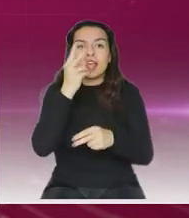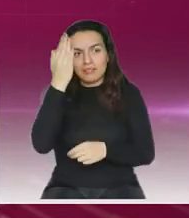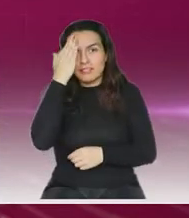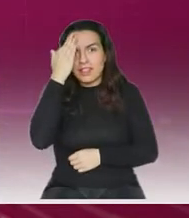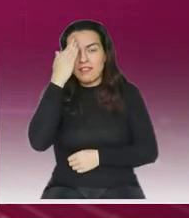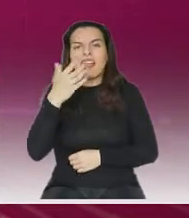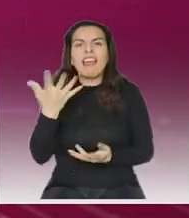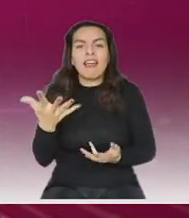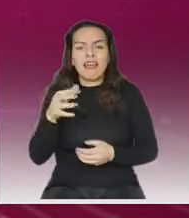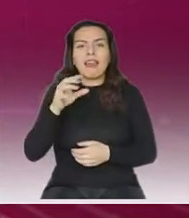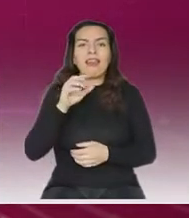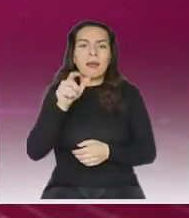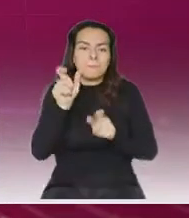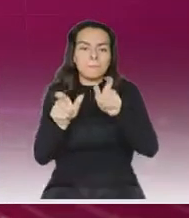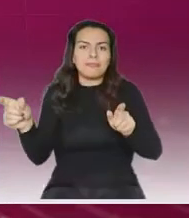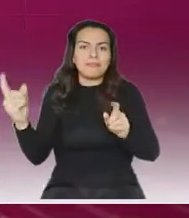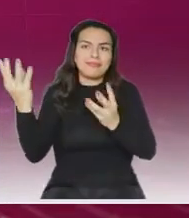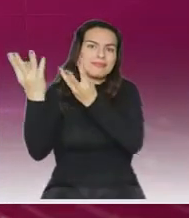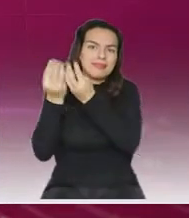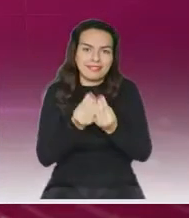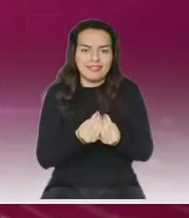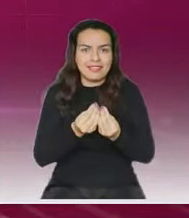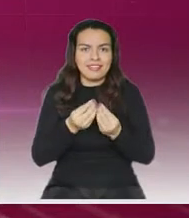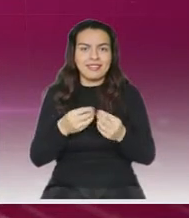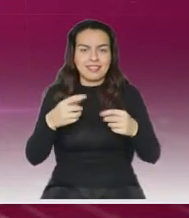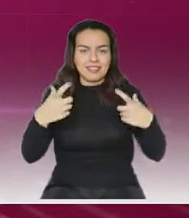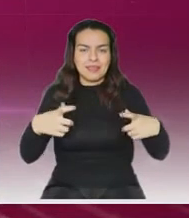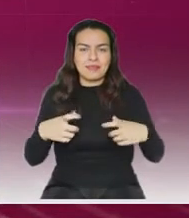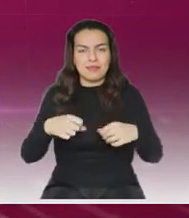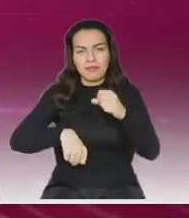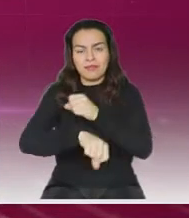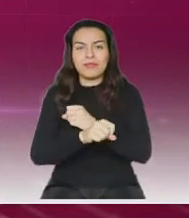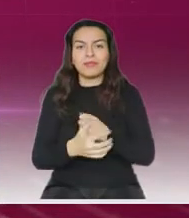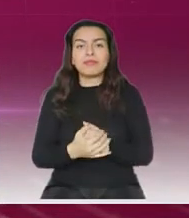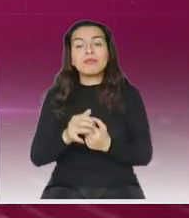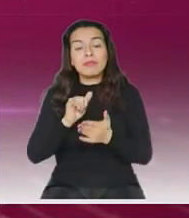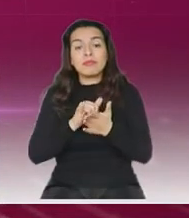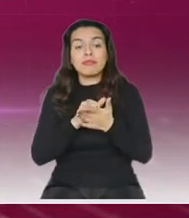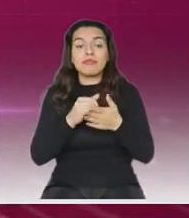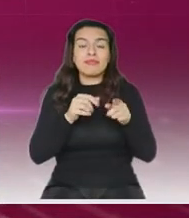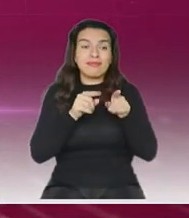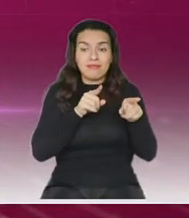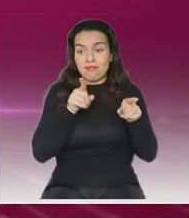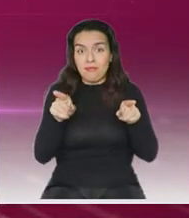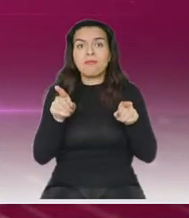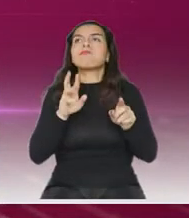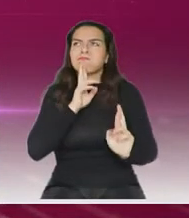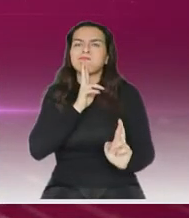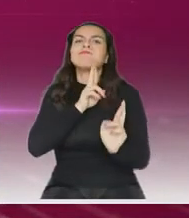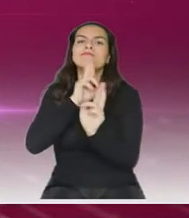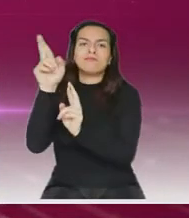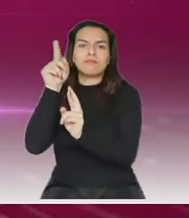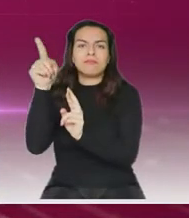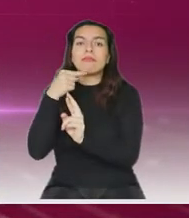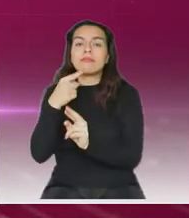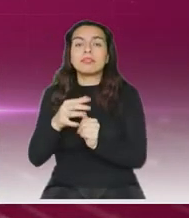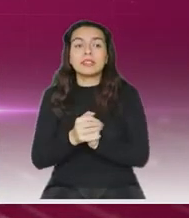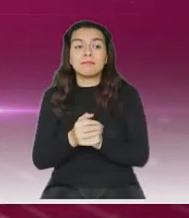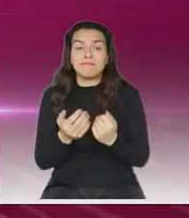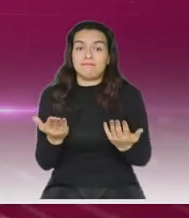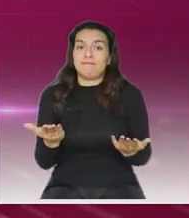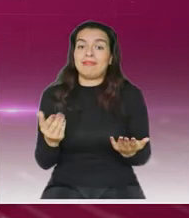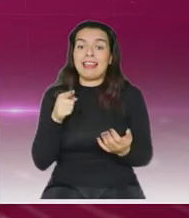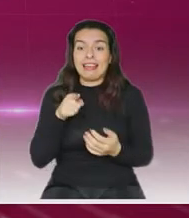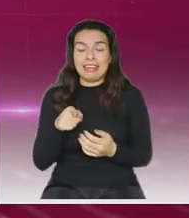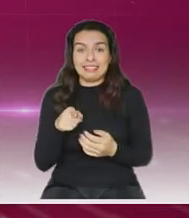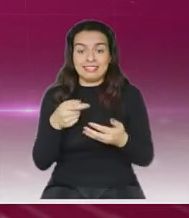torneo. A este argumento de FIFA, Conmebol y Federación Colombiana respondieron que se trata de una afirmación dolorosa